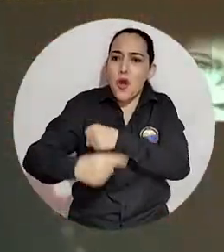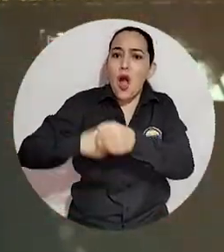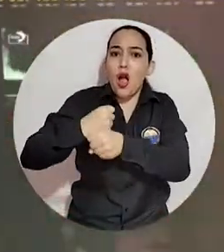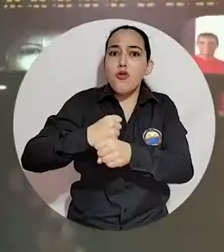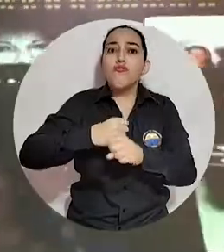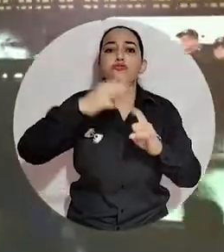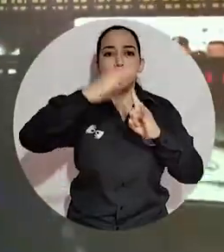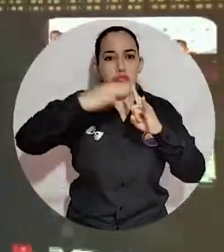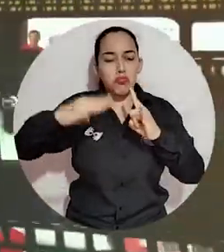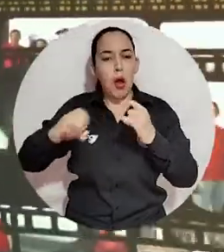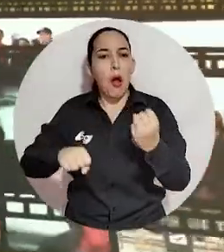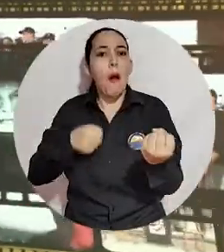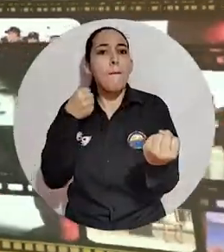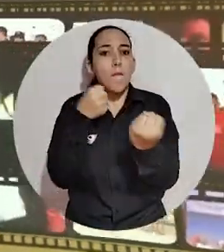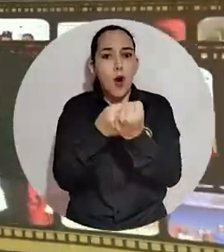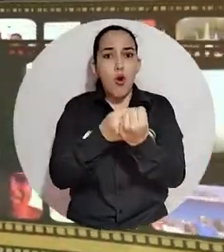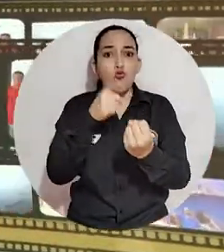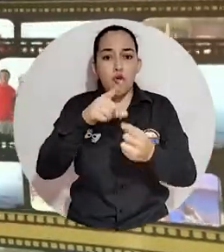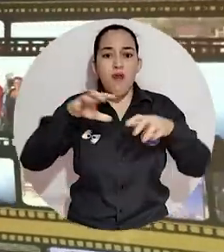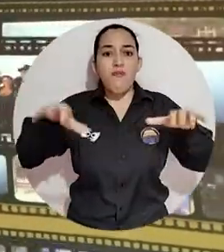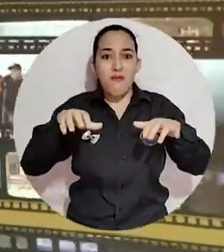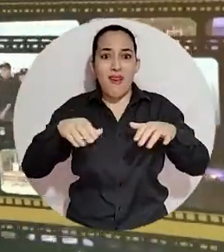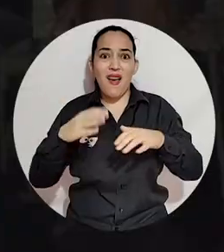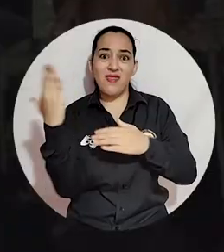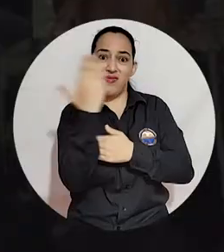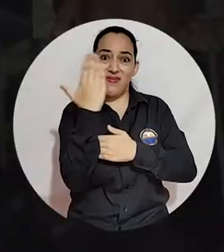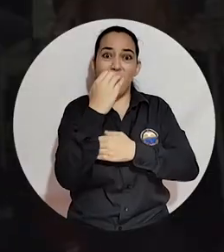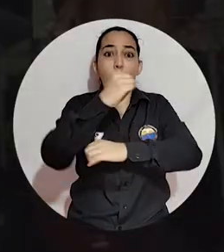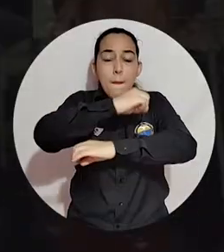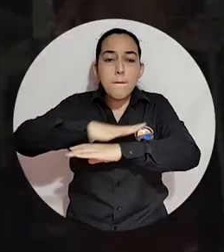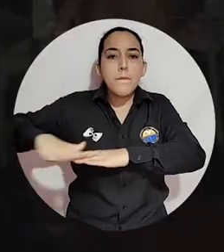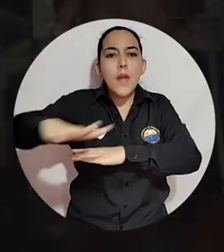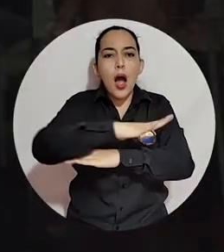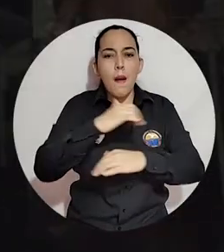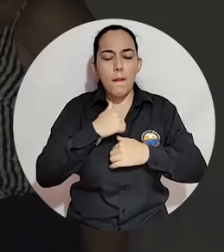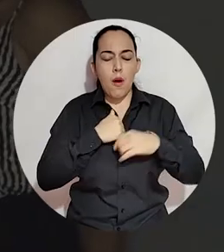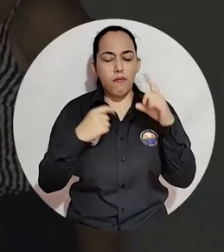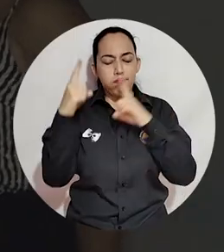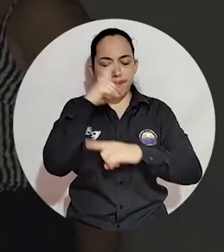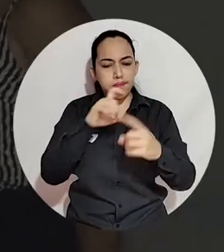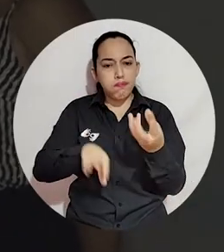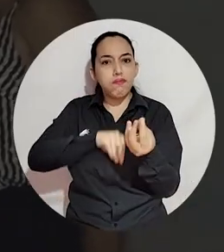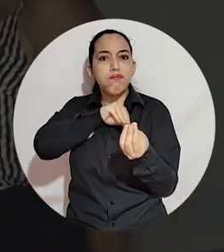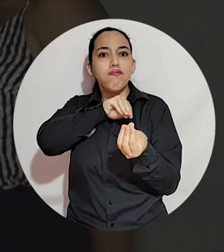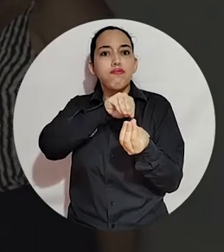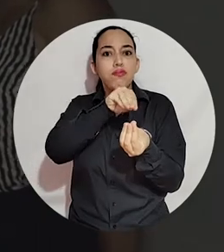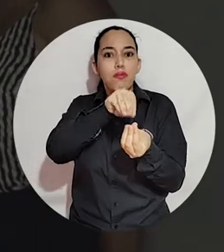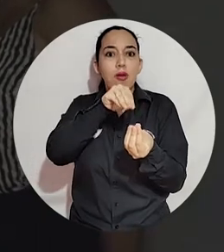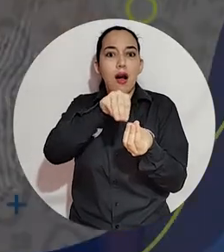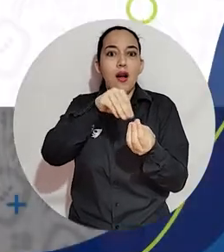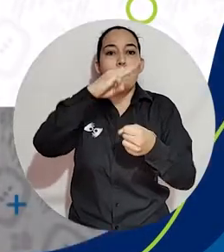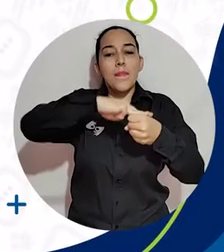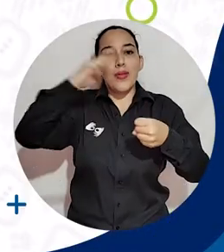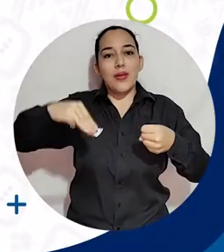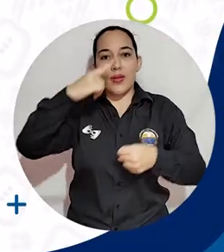años, Unimagdalena ha impulsado y apoyado el Festival Cine al Mar para enriquecer la formación crítica del cine en el público